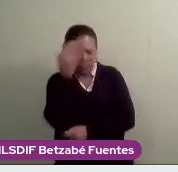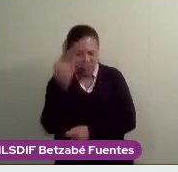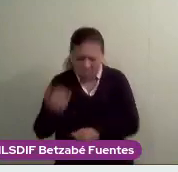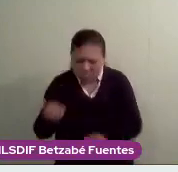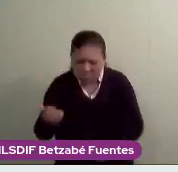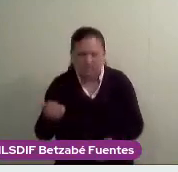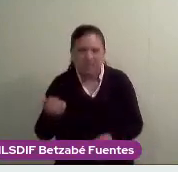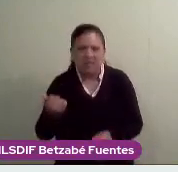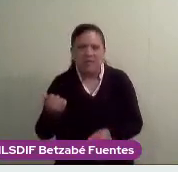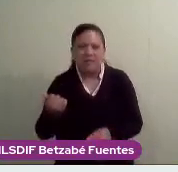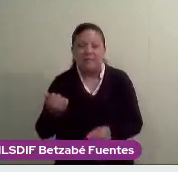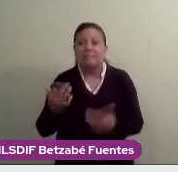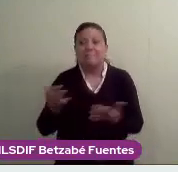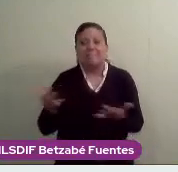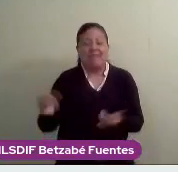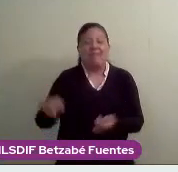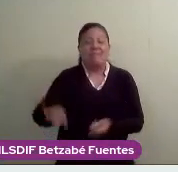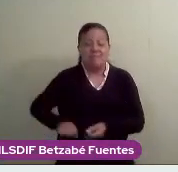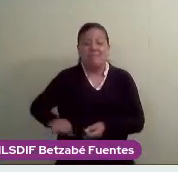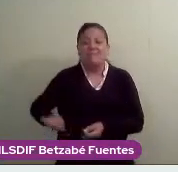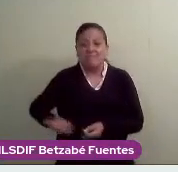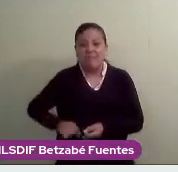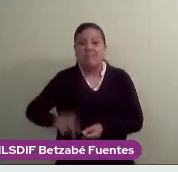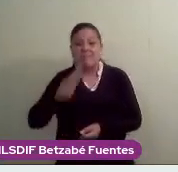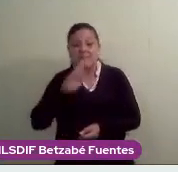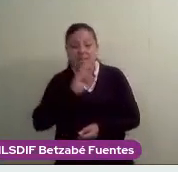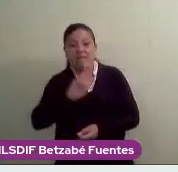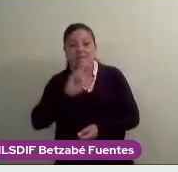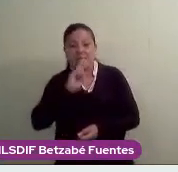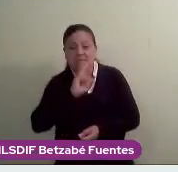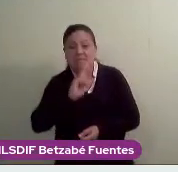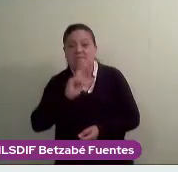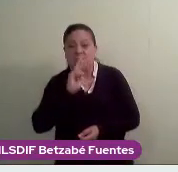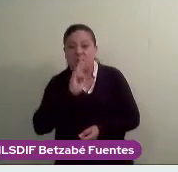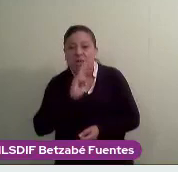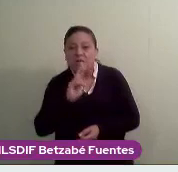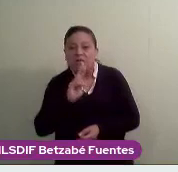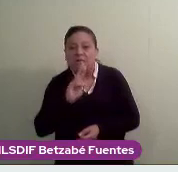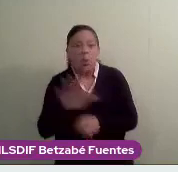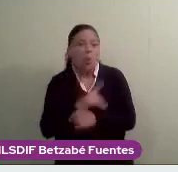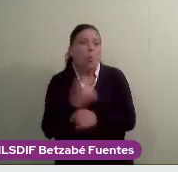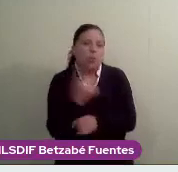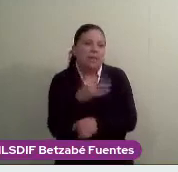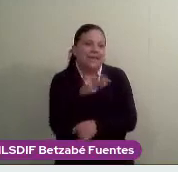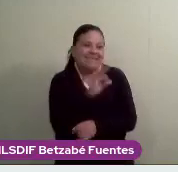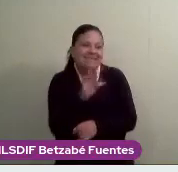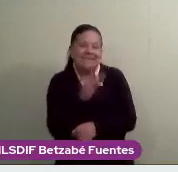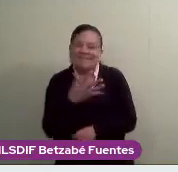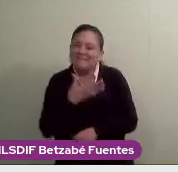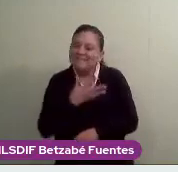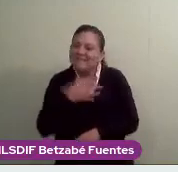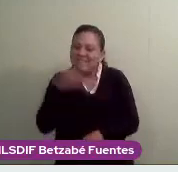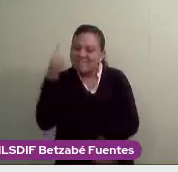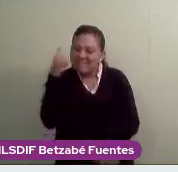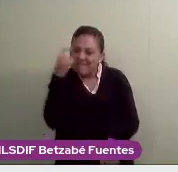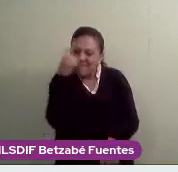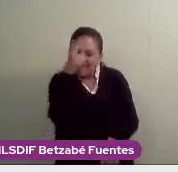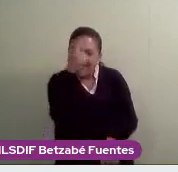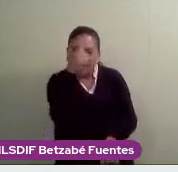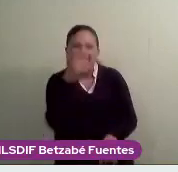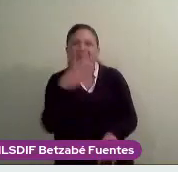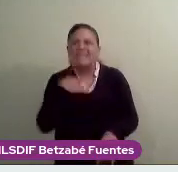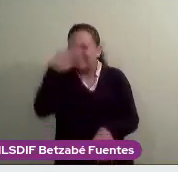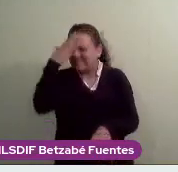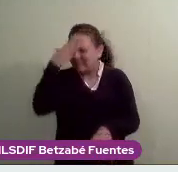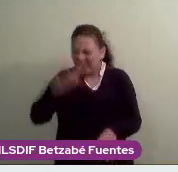Vaya, qué interesante estas respuestas, ¿no? Porque pueden de verdad tener una dificultad para reconocer esa emoción.